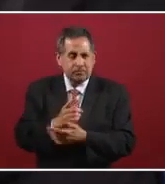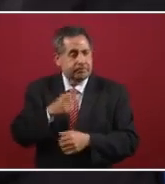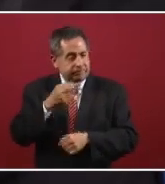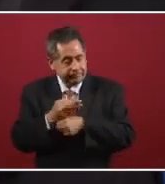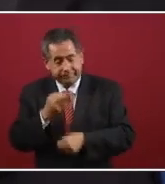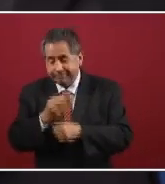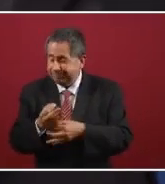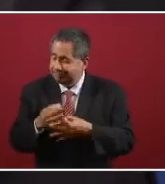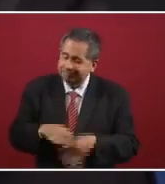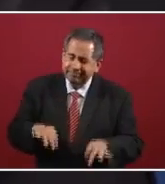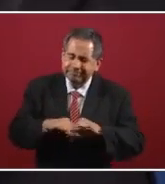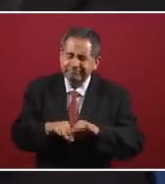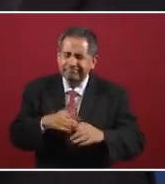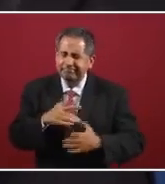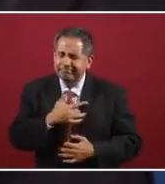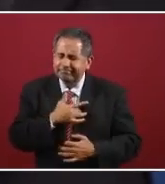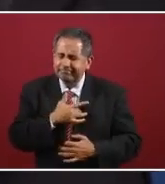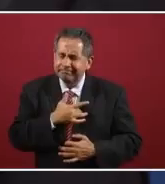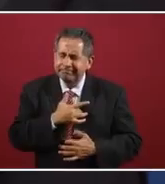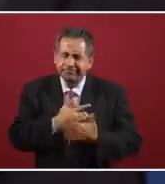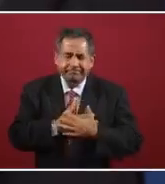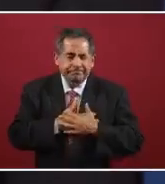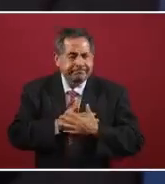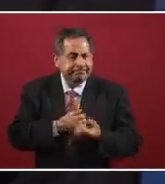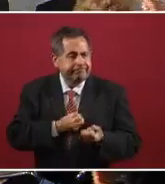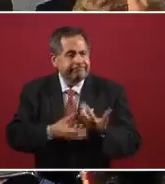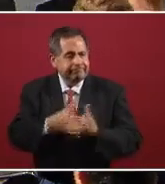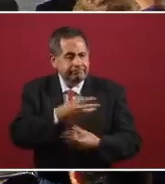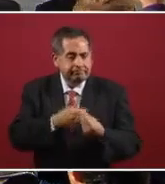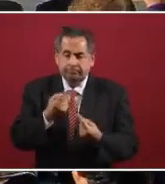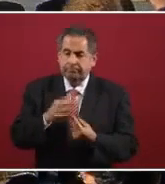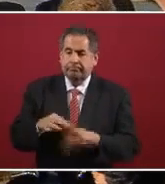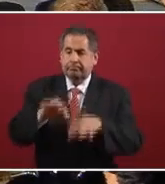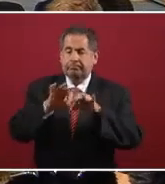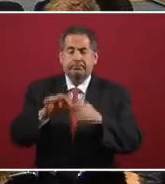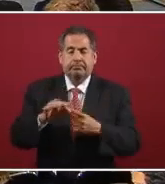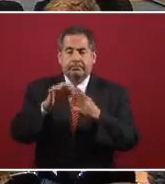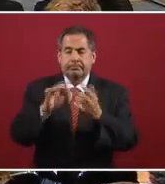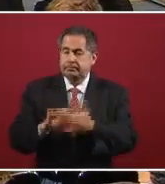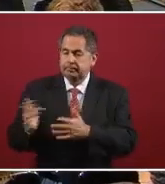tan importante que por eso quería destacarlo. Gracias, presidente.